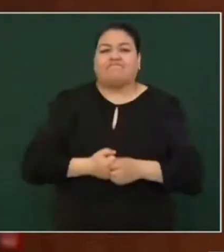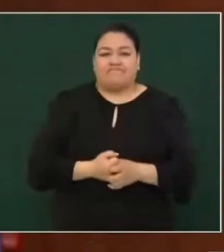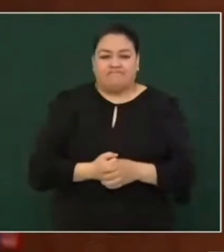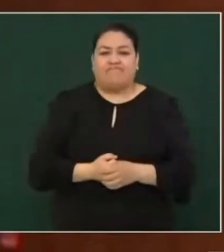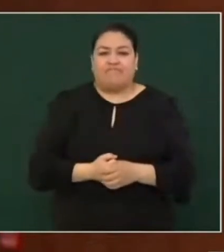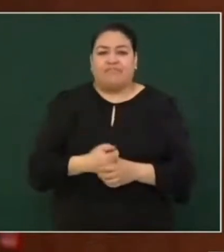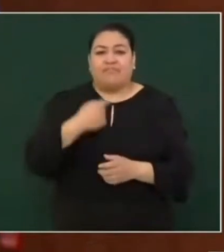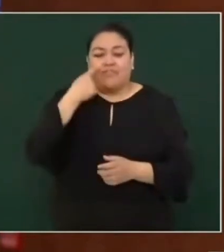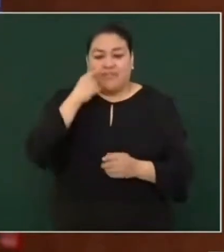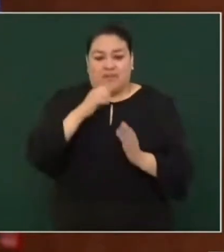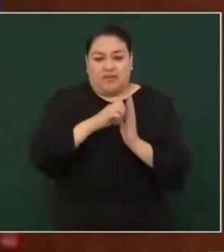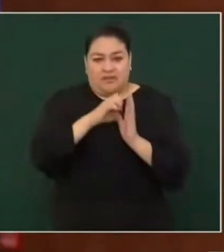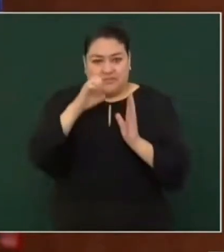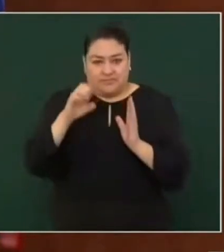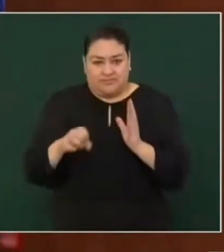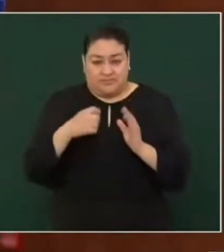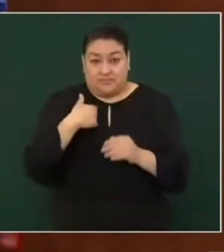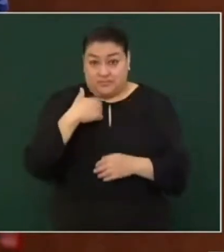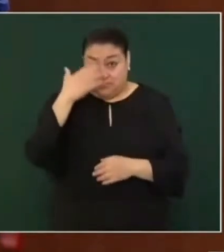donde